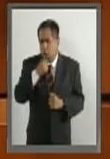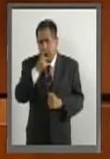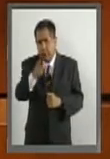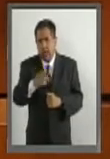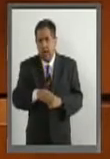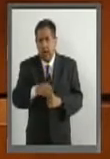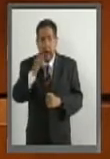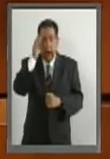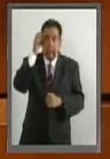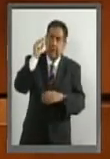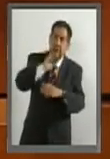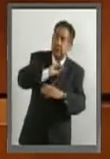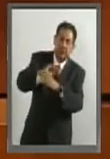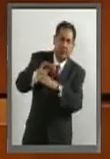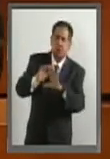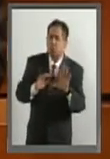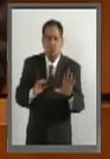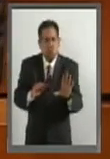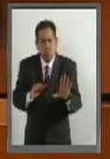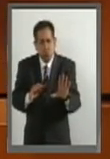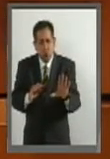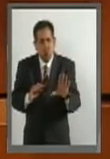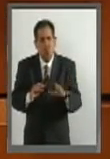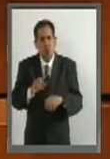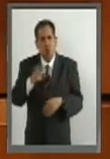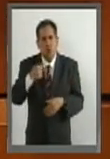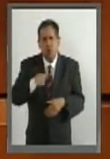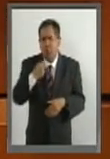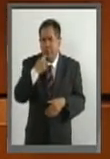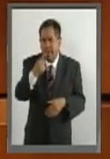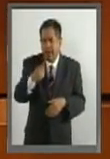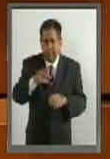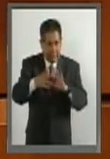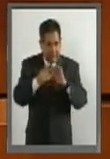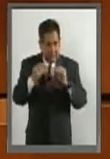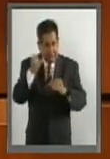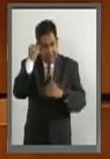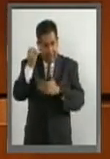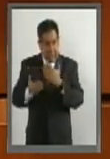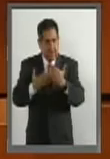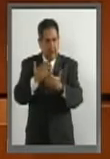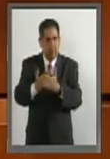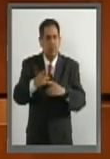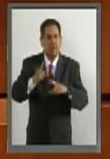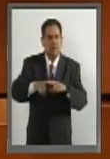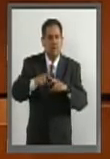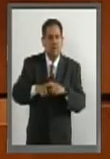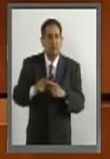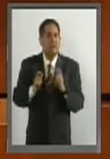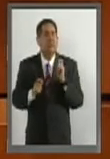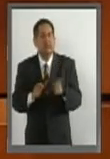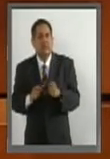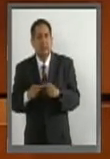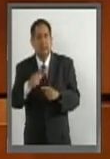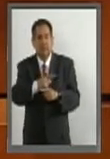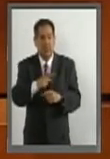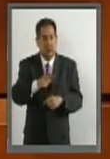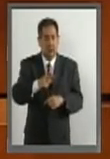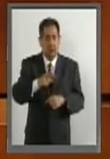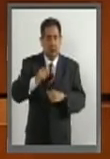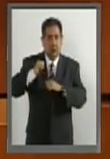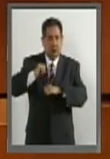espalda a China. No, lo que yo digo en el planteamiento inicial que hizo el señor